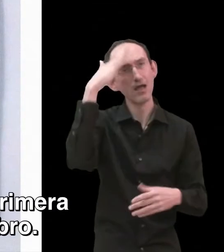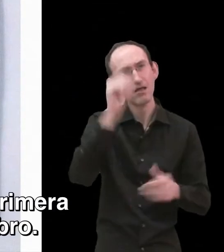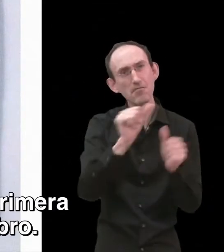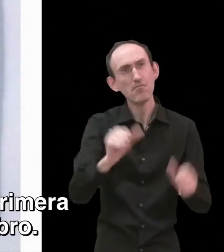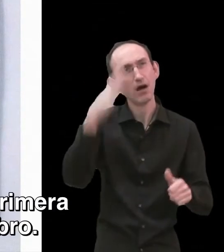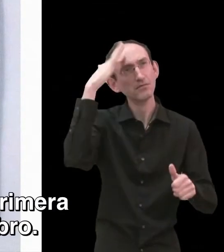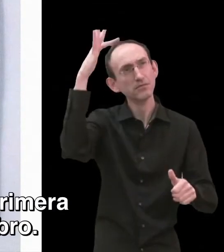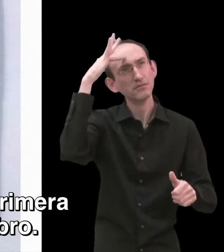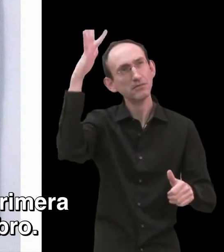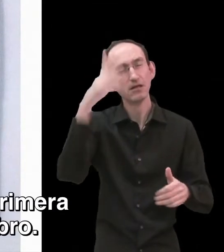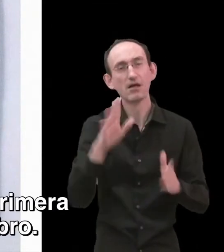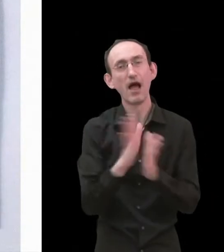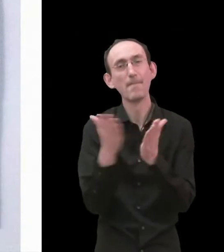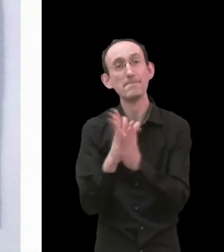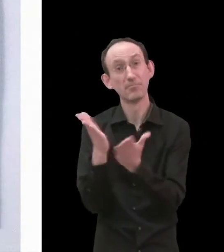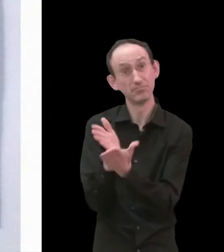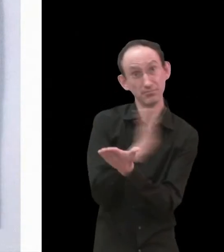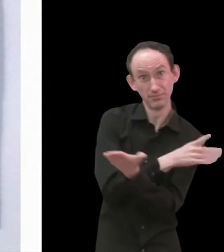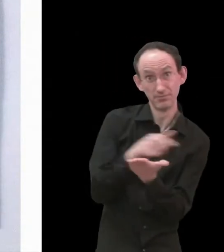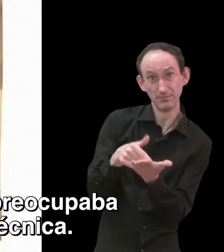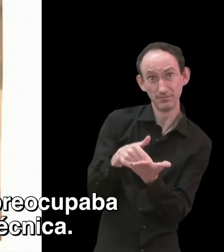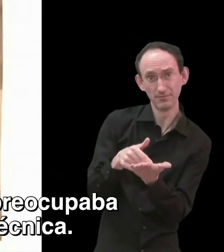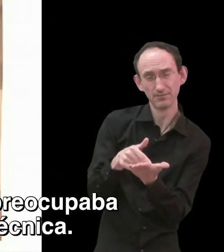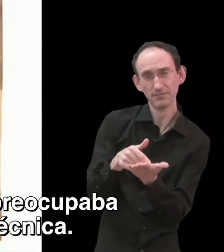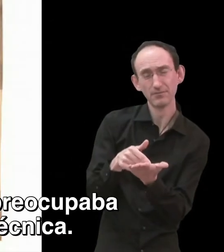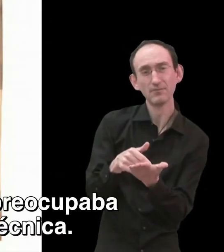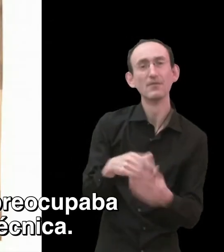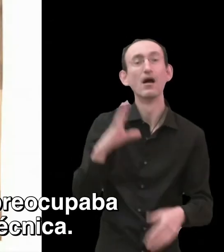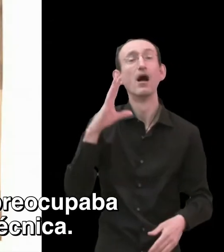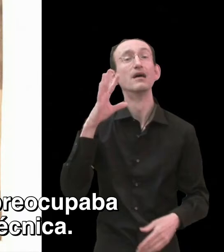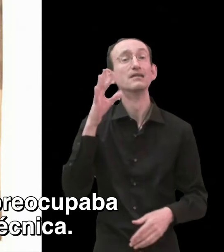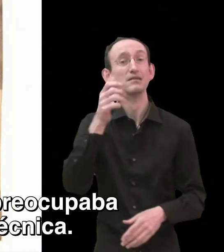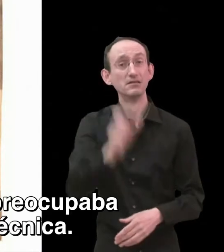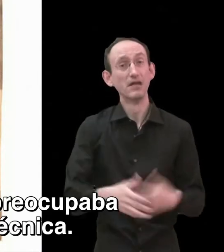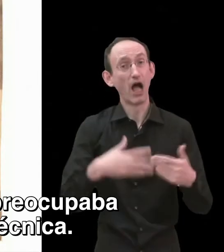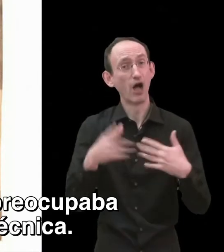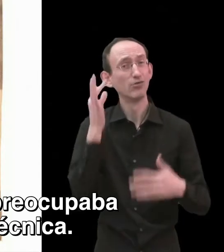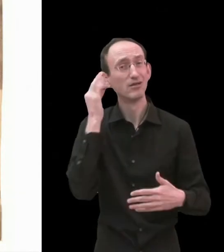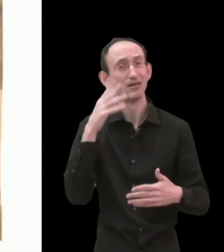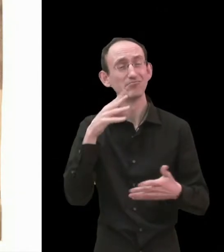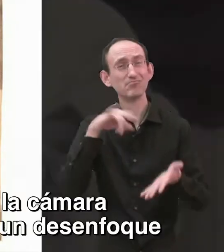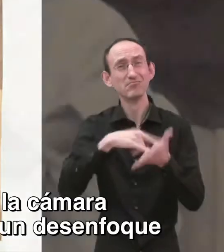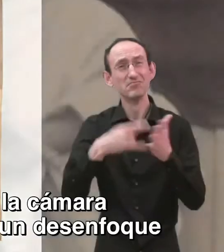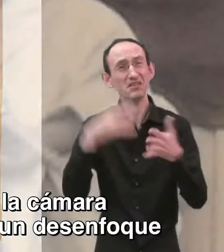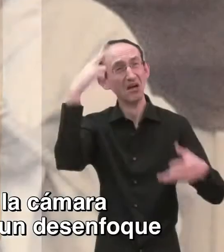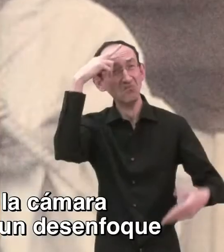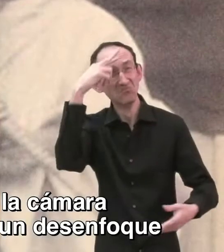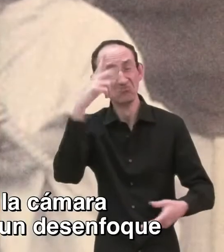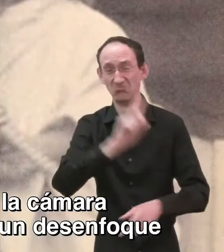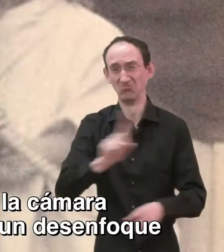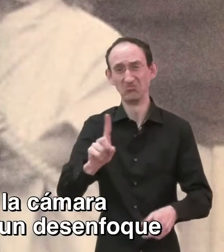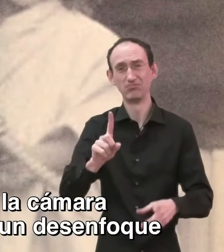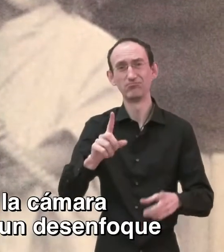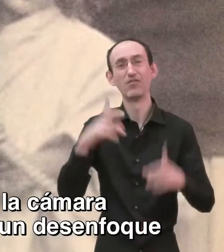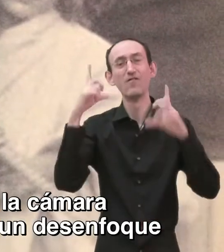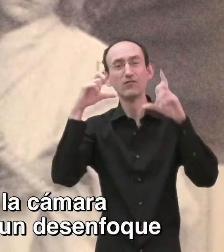que transmite la primera parte del libro. A Cameron no le preocupaba en exceso la técnica. Se aproxima con la